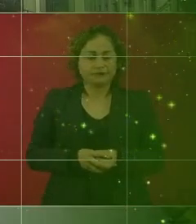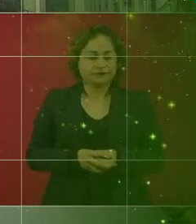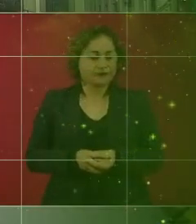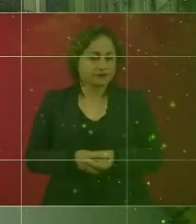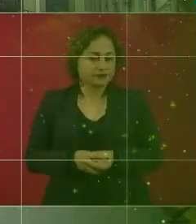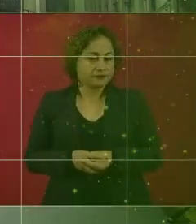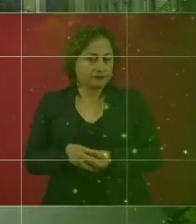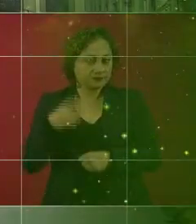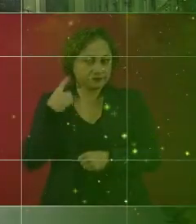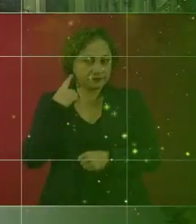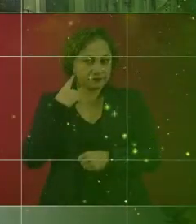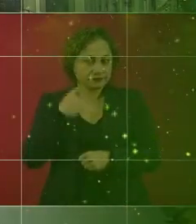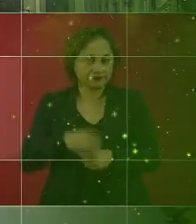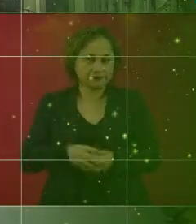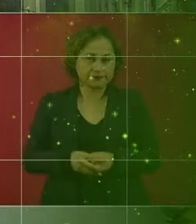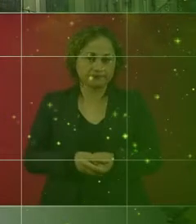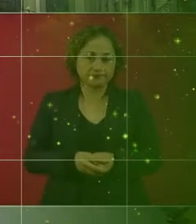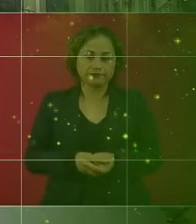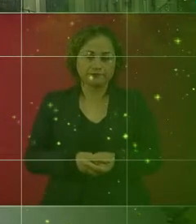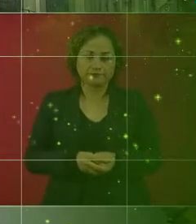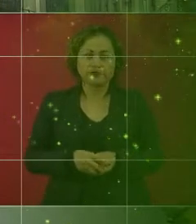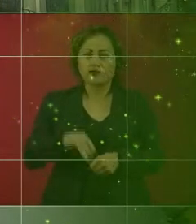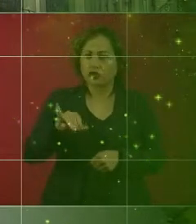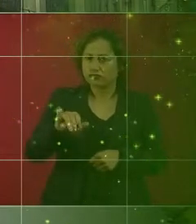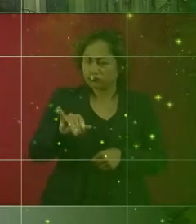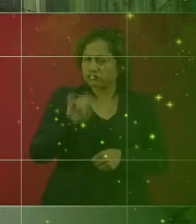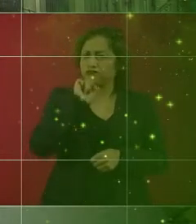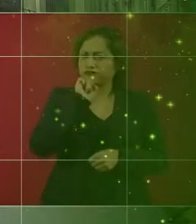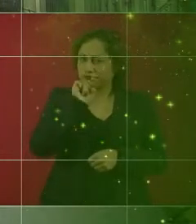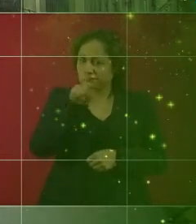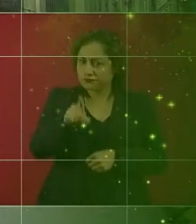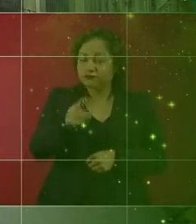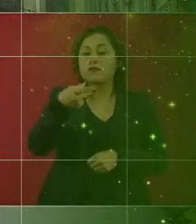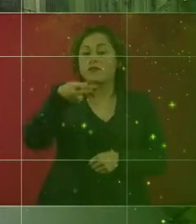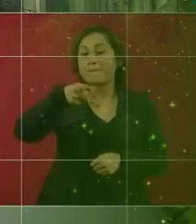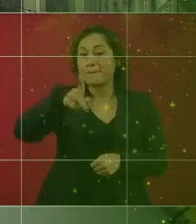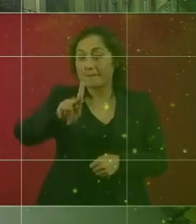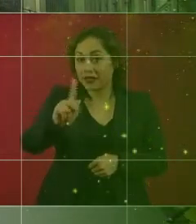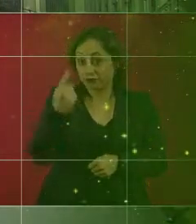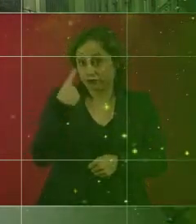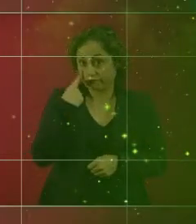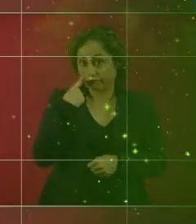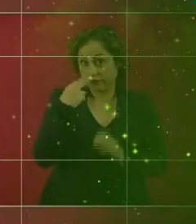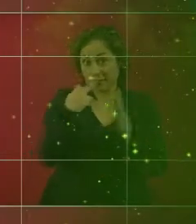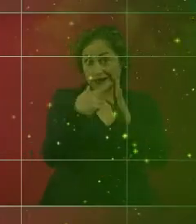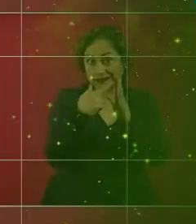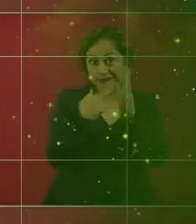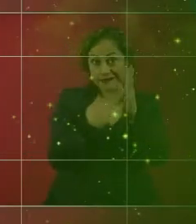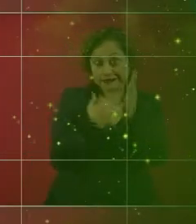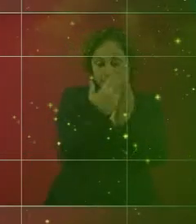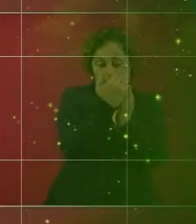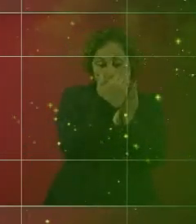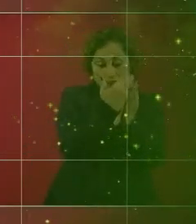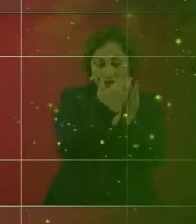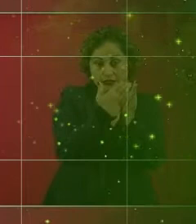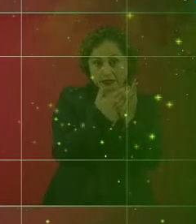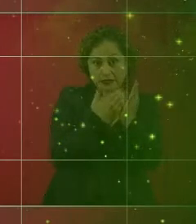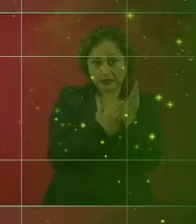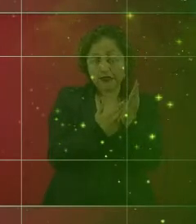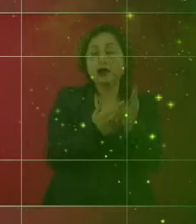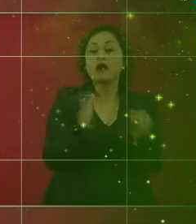Sí, también, aunque hay una reglamentación, como se trata de un asunto de seguridad